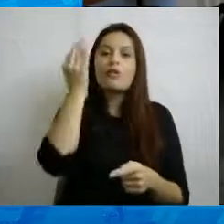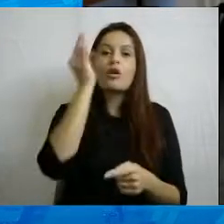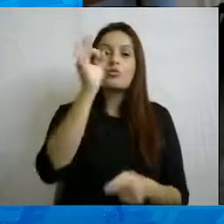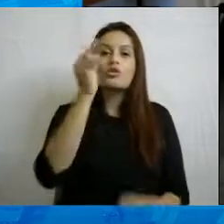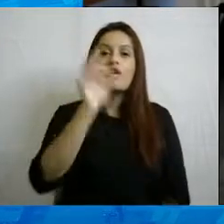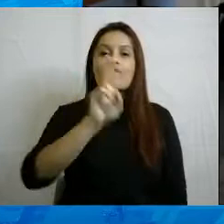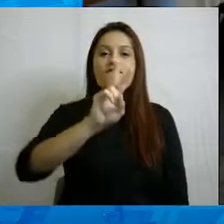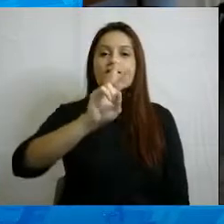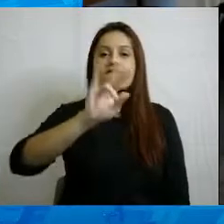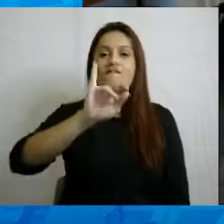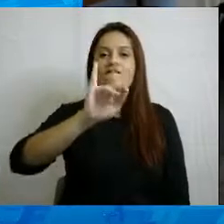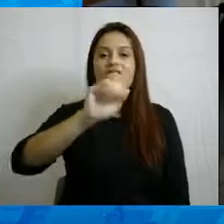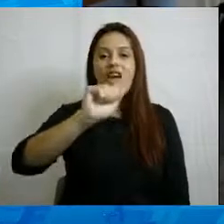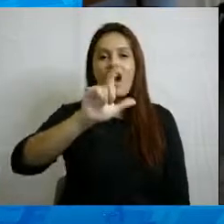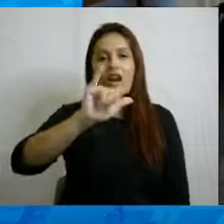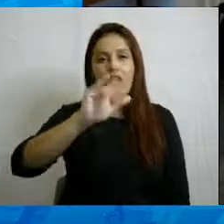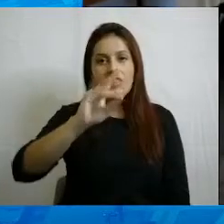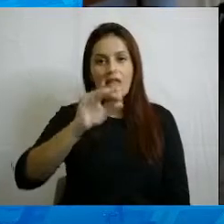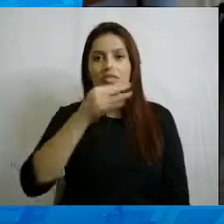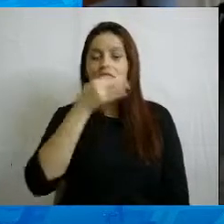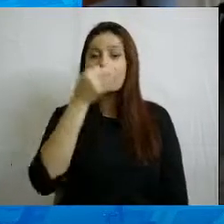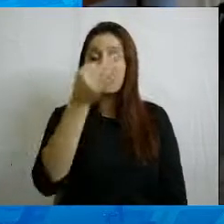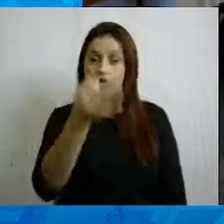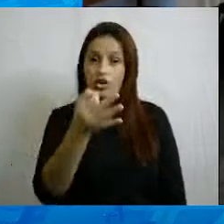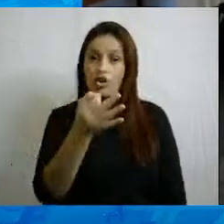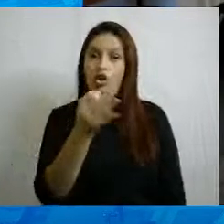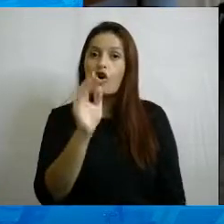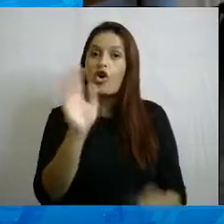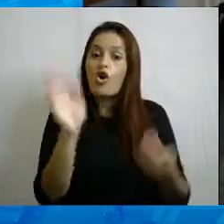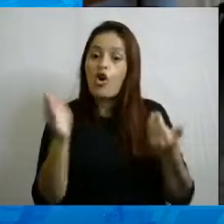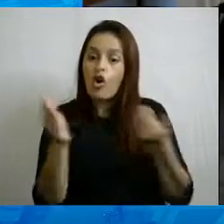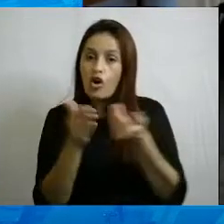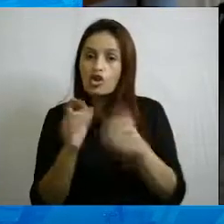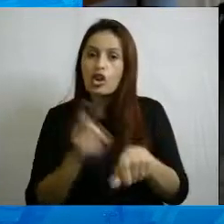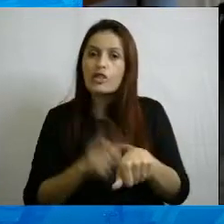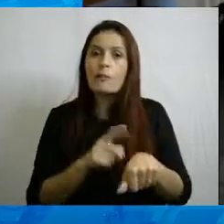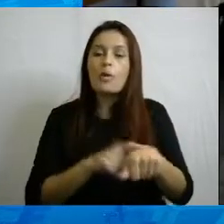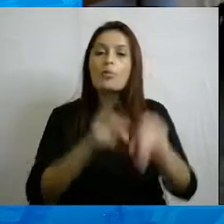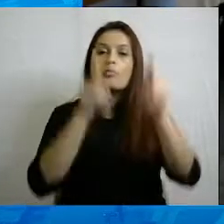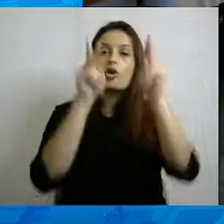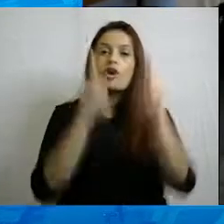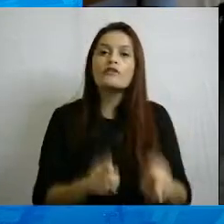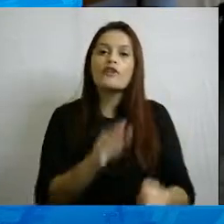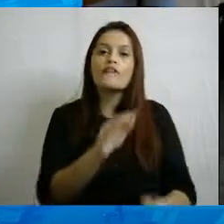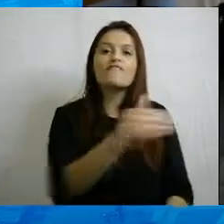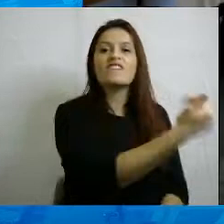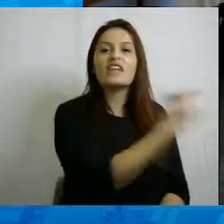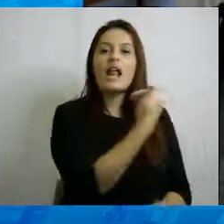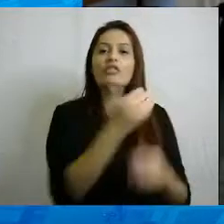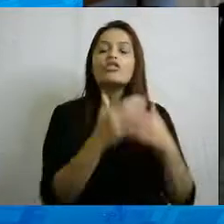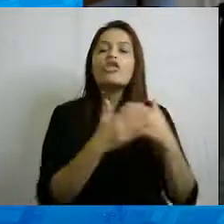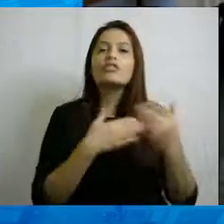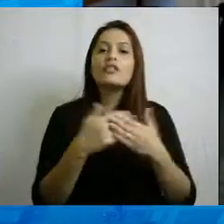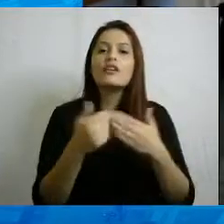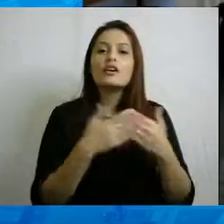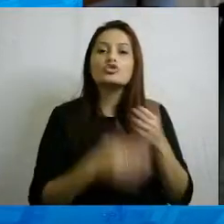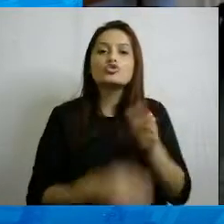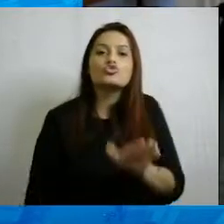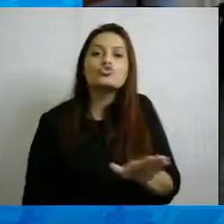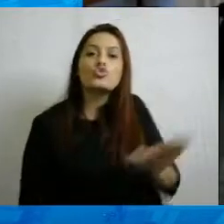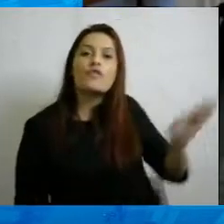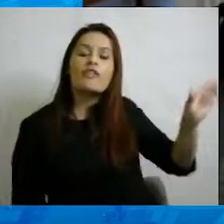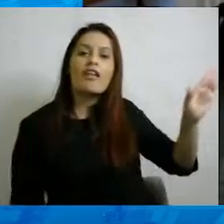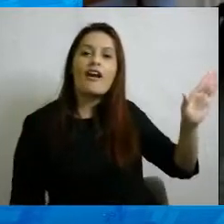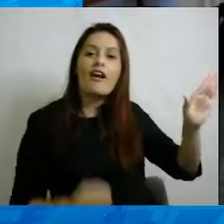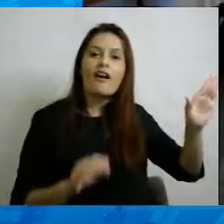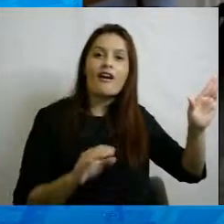y Vialidad ya va a implementar en el corto plazo la prohibición de virar en el cerro, en la subida de la Virgen,